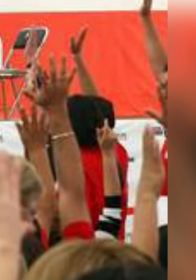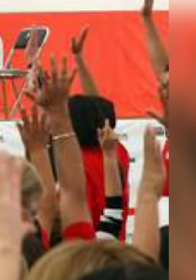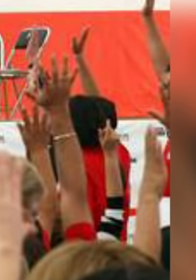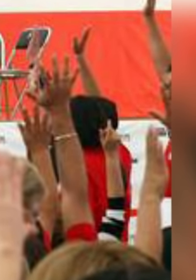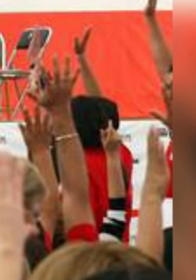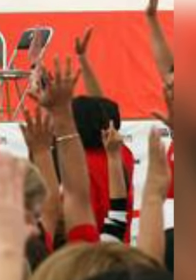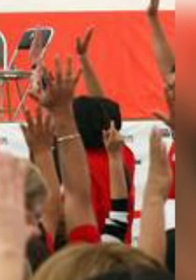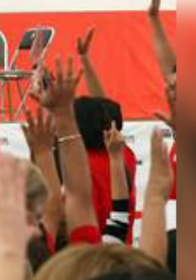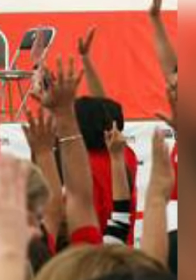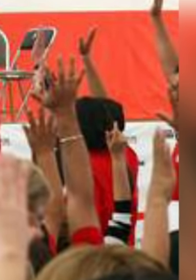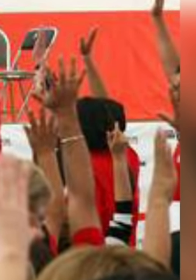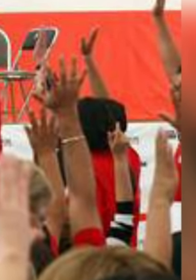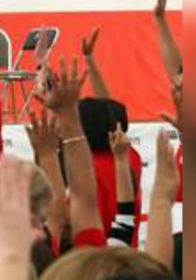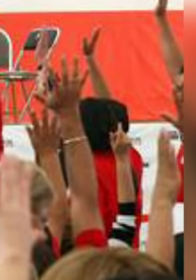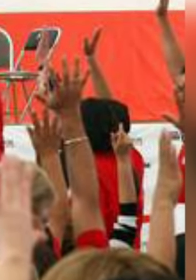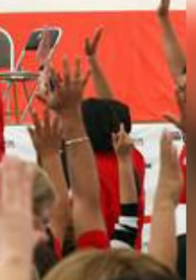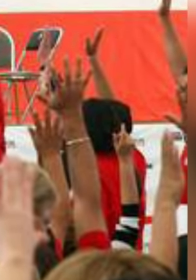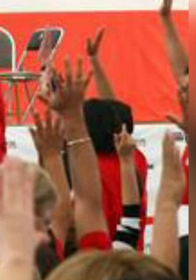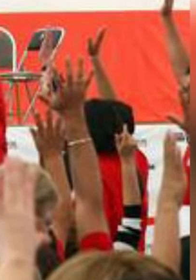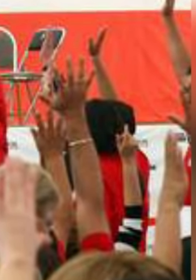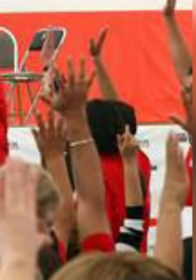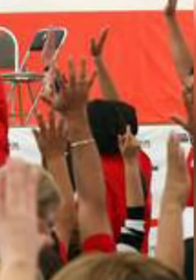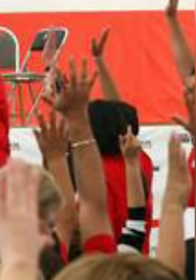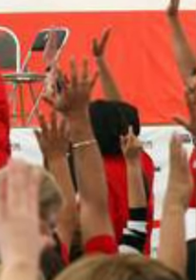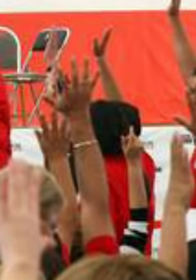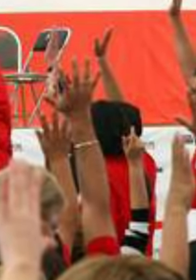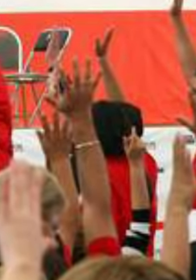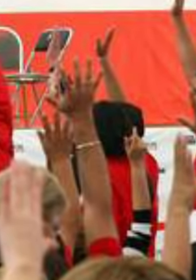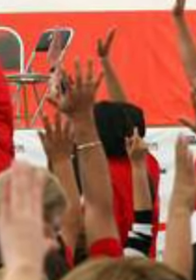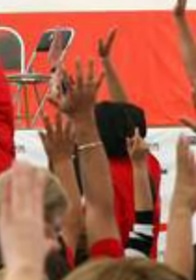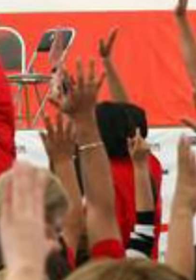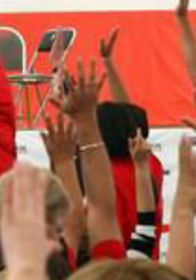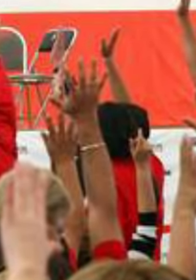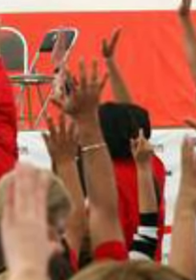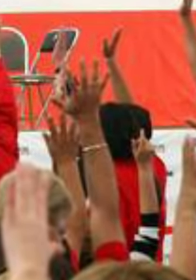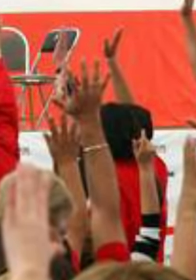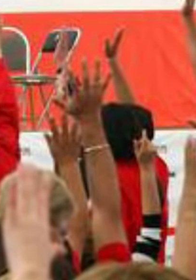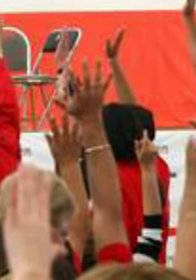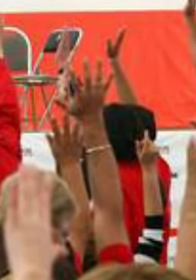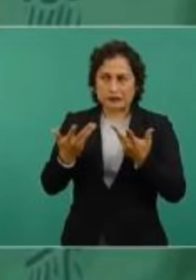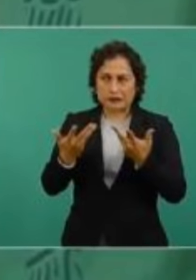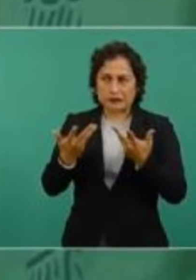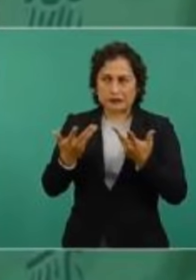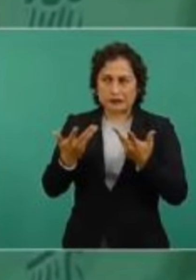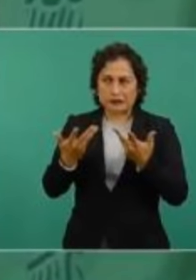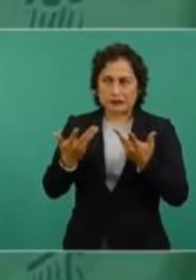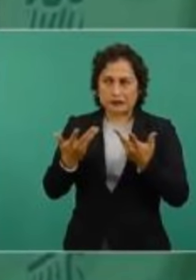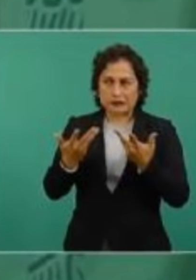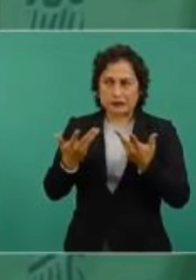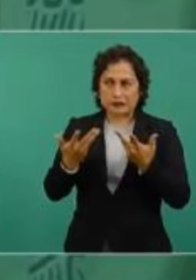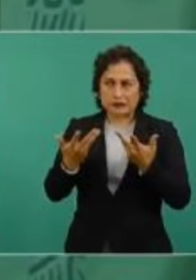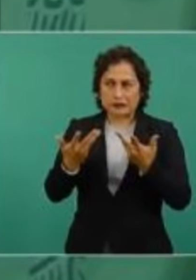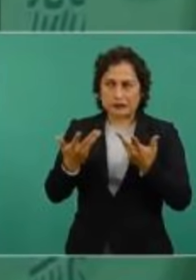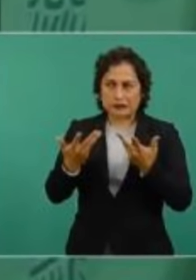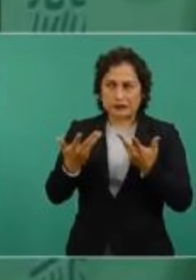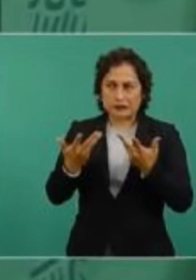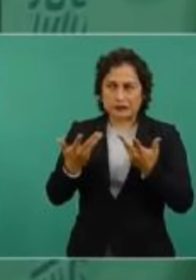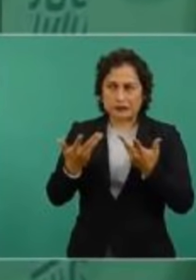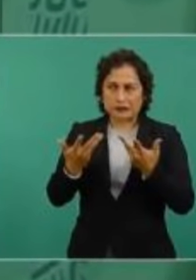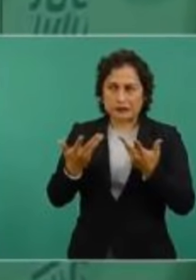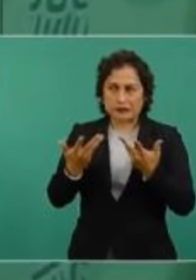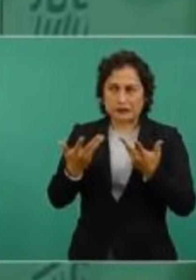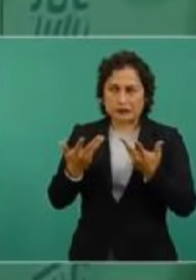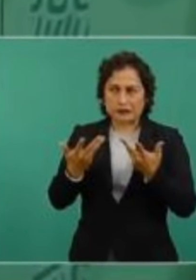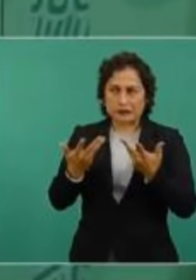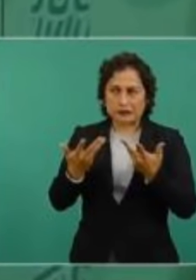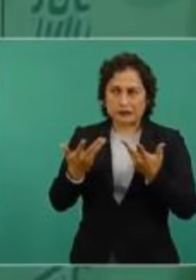elegir al candidato a cualquier cargo público mediante el dedazo. Como ha dicho Andrés Manuel López